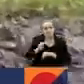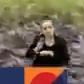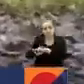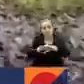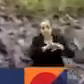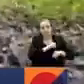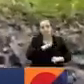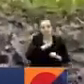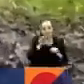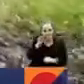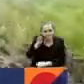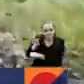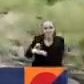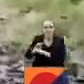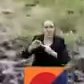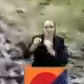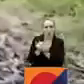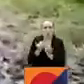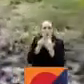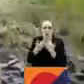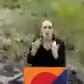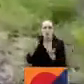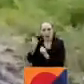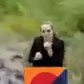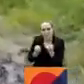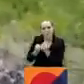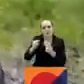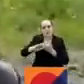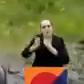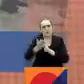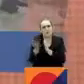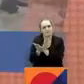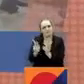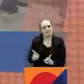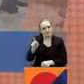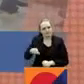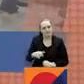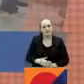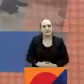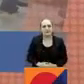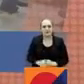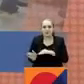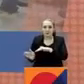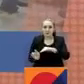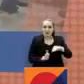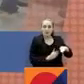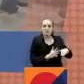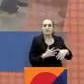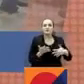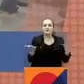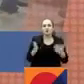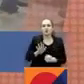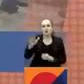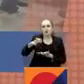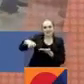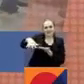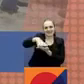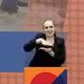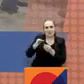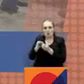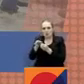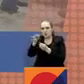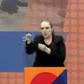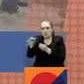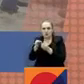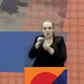que intervengan los colegios y se brinde un apoyo a la comunidad estudiantil. En Vélez y Puerto Wilches, Santander, 3 arroyos